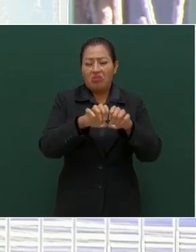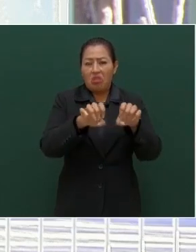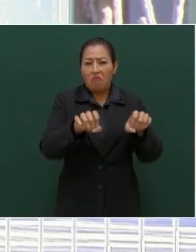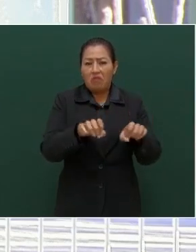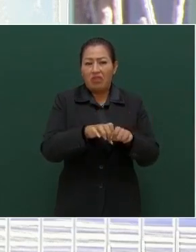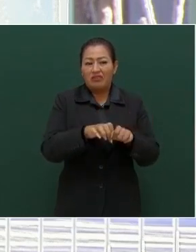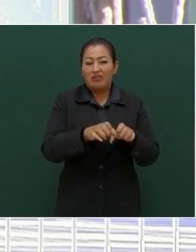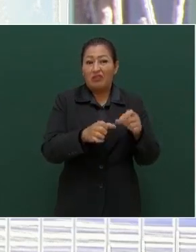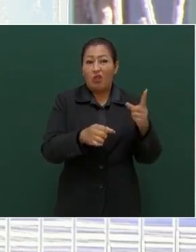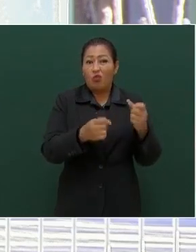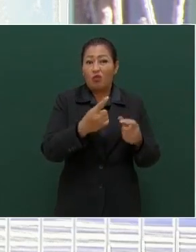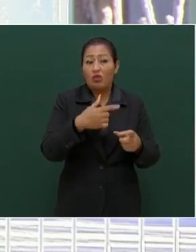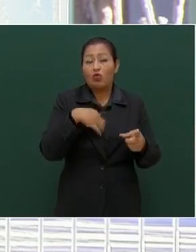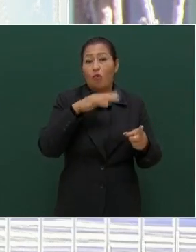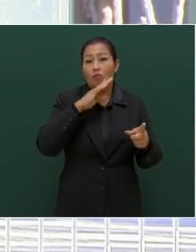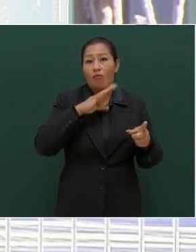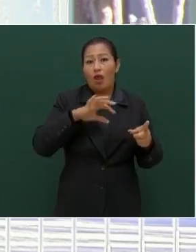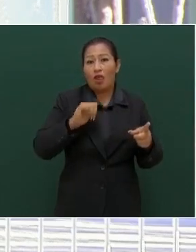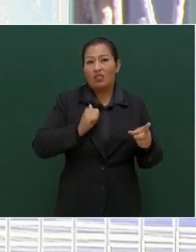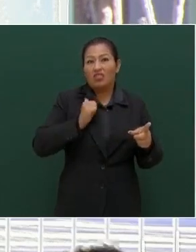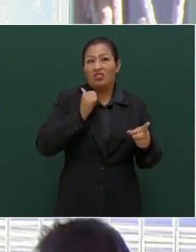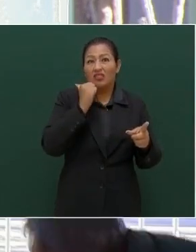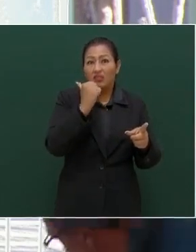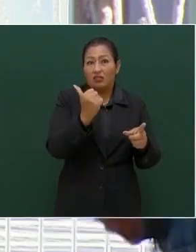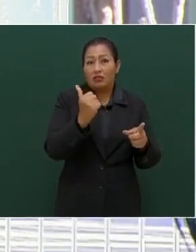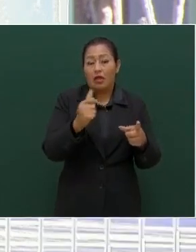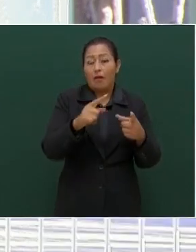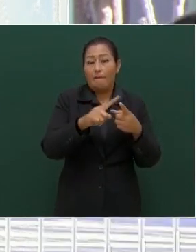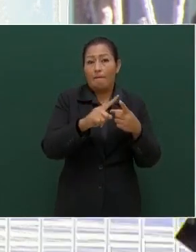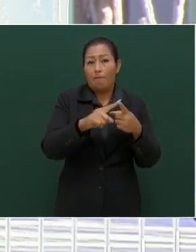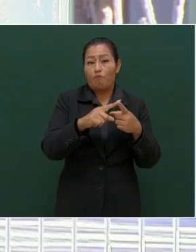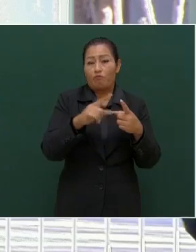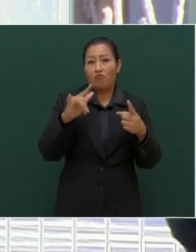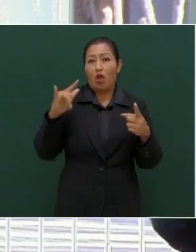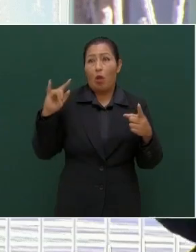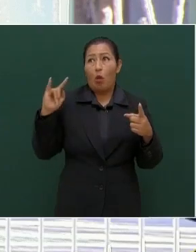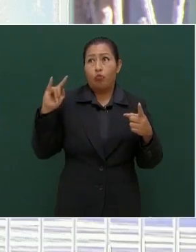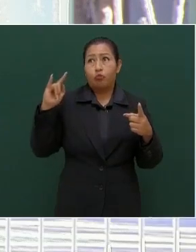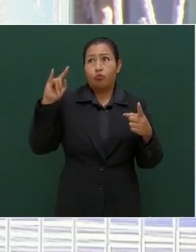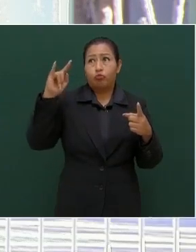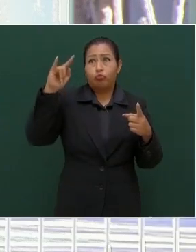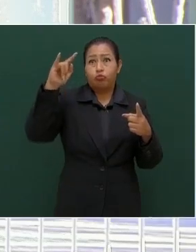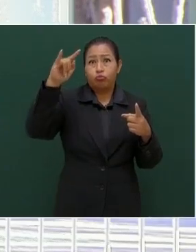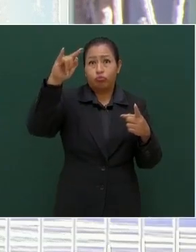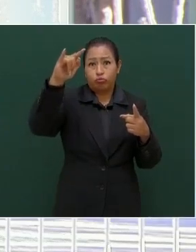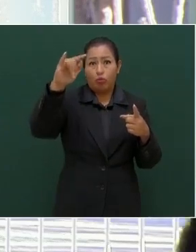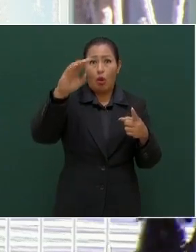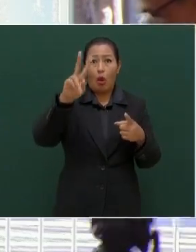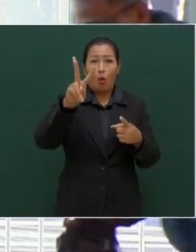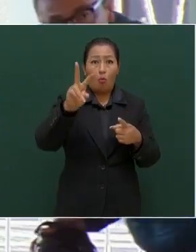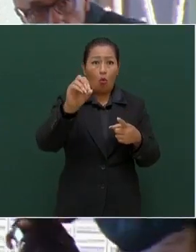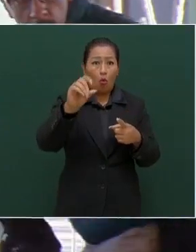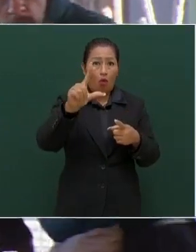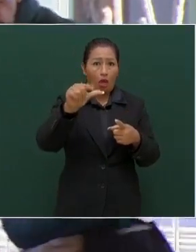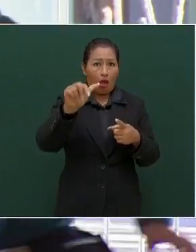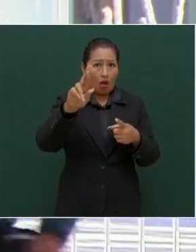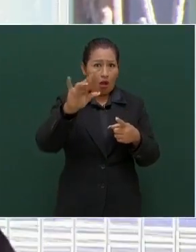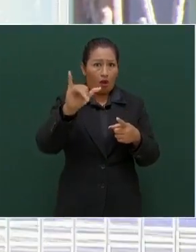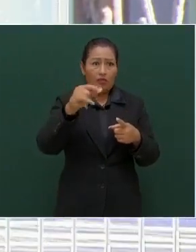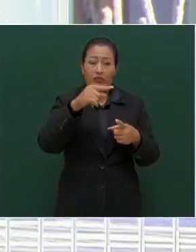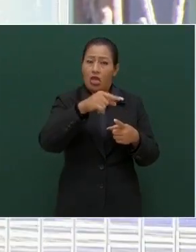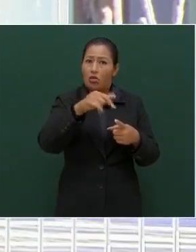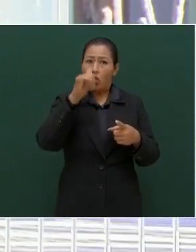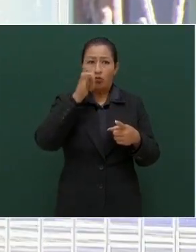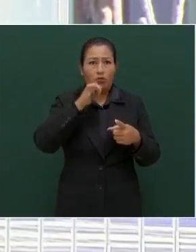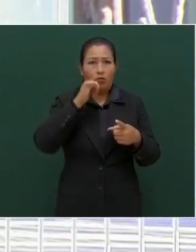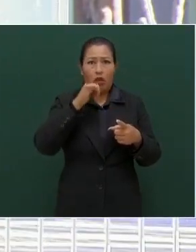sus clientes. Una de ellas, por ejemplo, es una de las aerolíneas que vuelan hasta acá, que es Volaris en particular, que sigue abusando